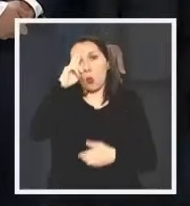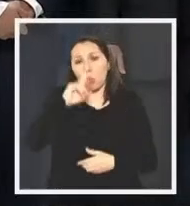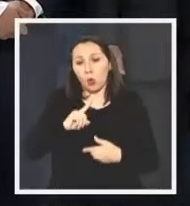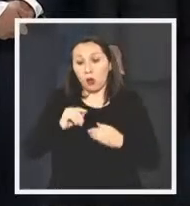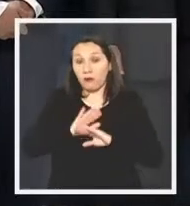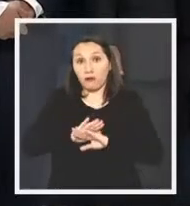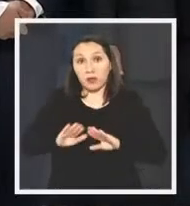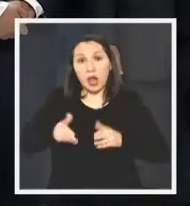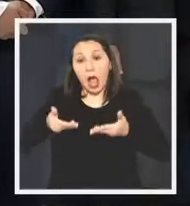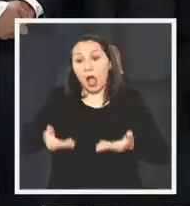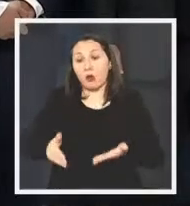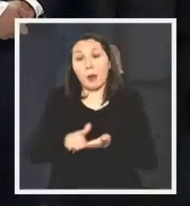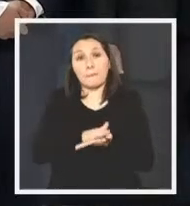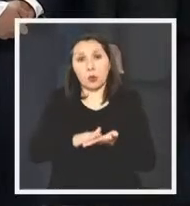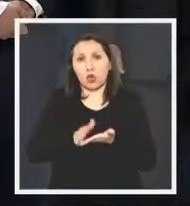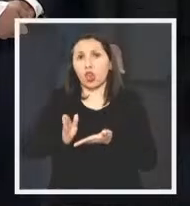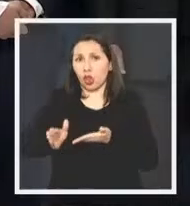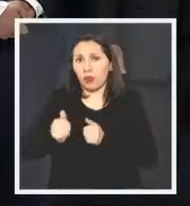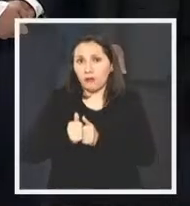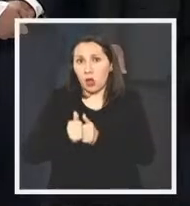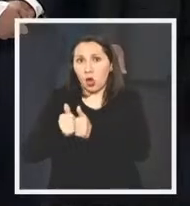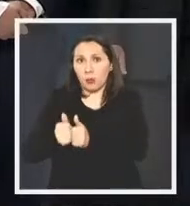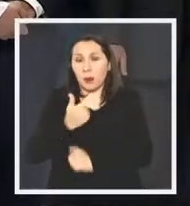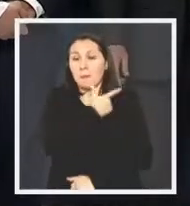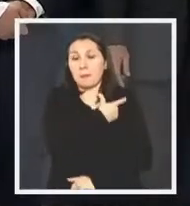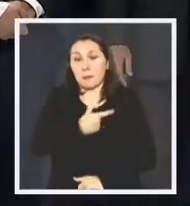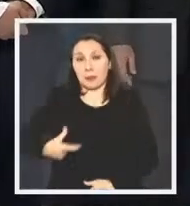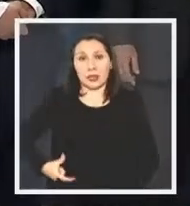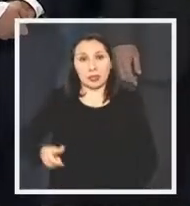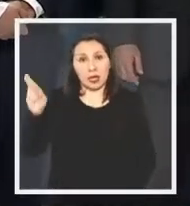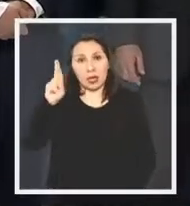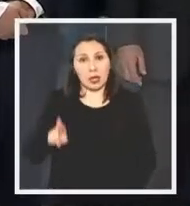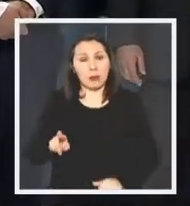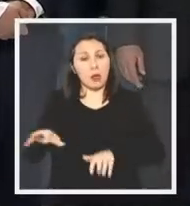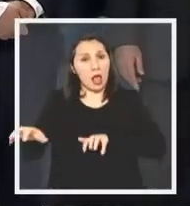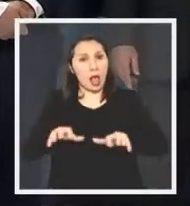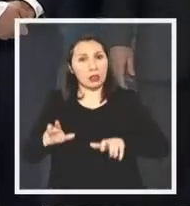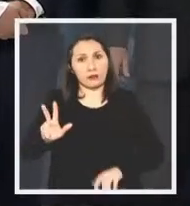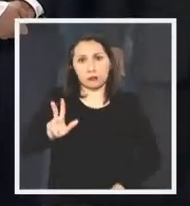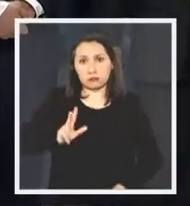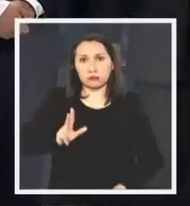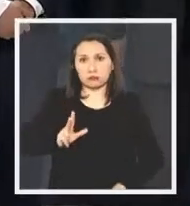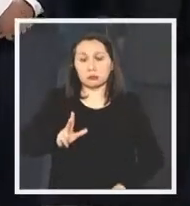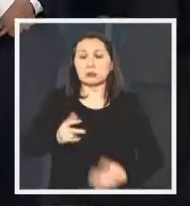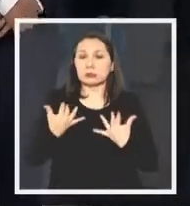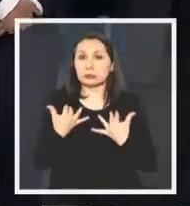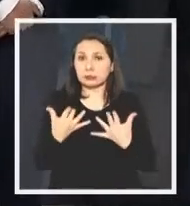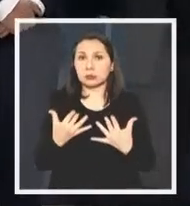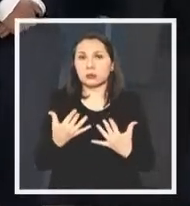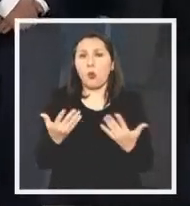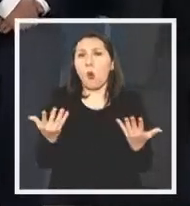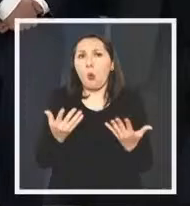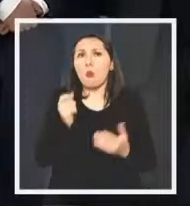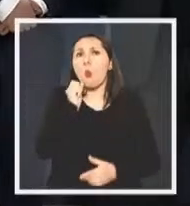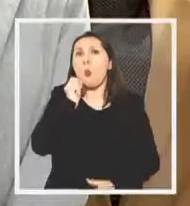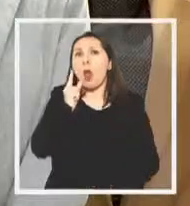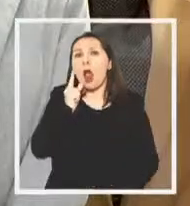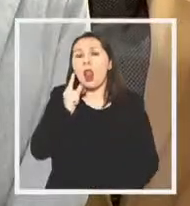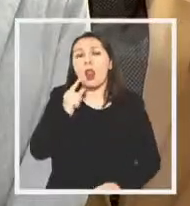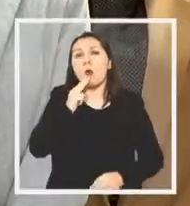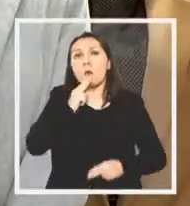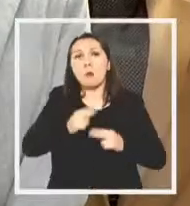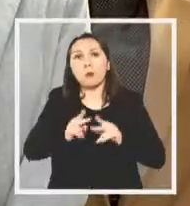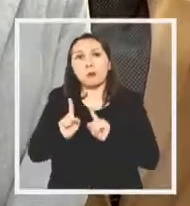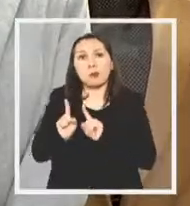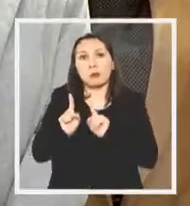rol tendrá a partir de ahora por ejemplo seguirá acompañando al presidente de la República en actividades protocolares y si es así bajo qué calidad